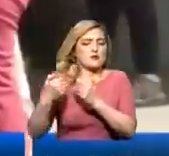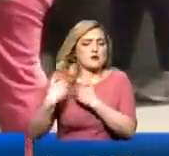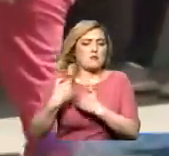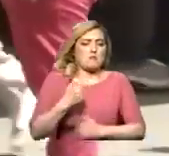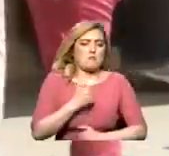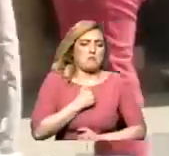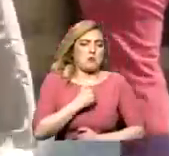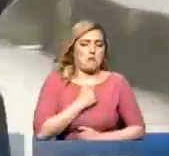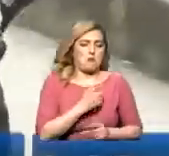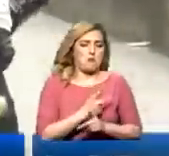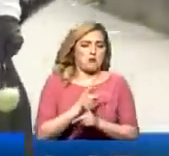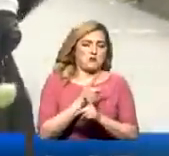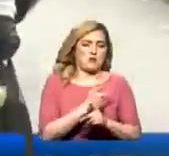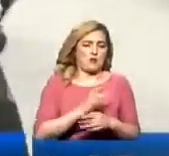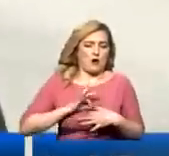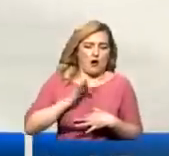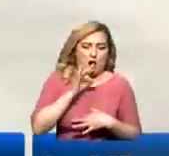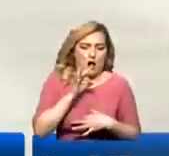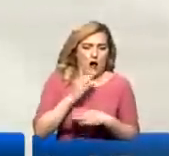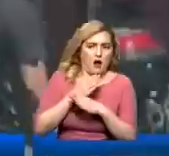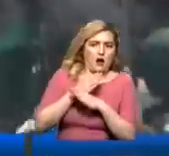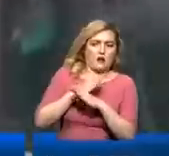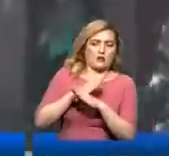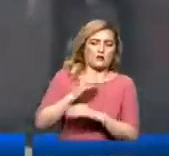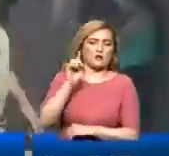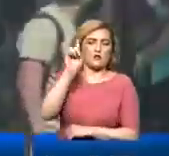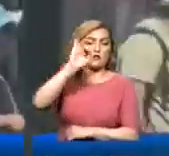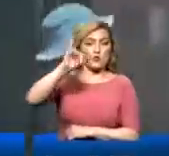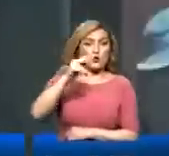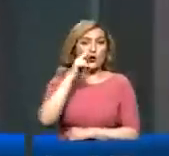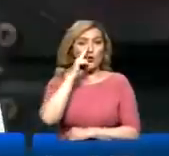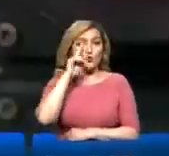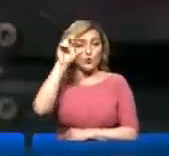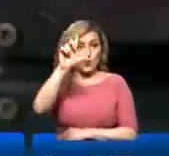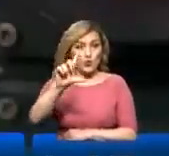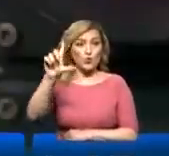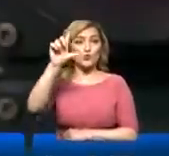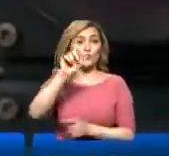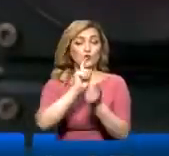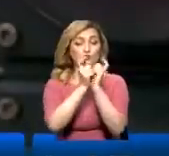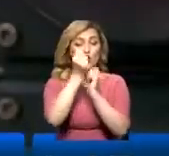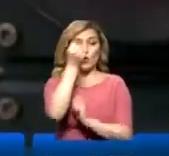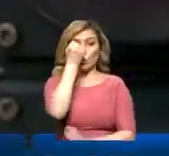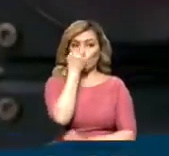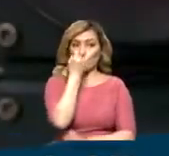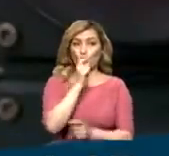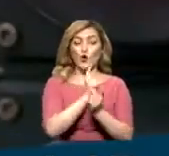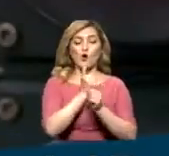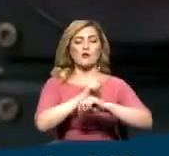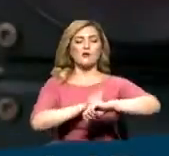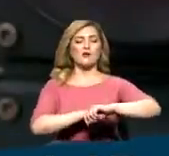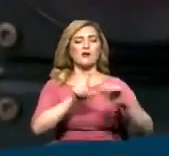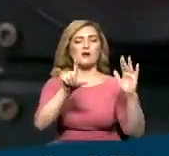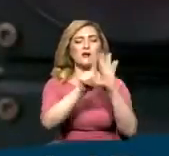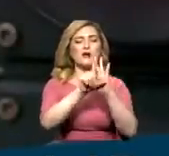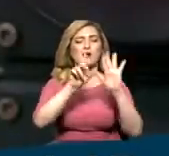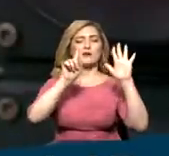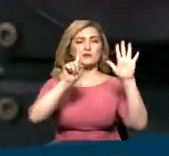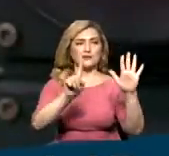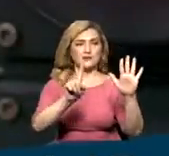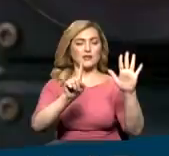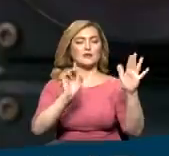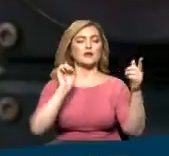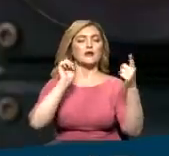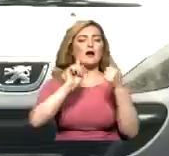contagios de COVID-19. Es así que desde el lunes 1 de junio el semáforo rojo cambia. El toque de queda será desde las 18 horas hasta las